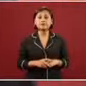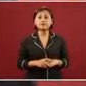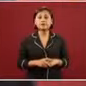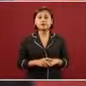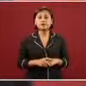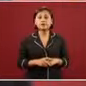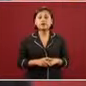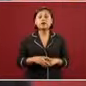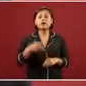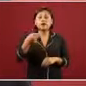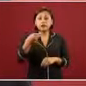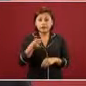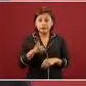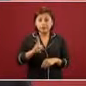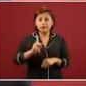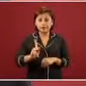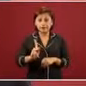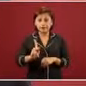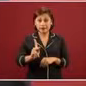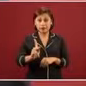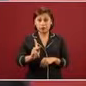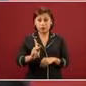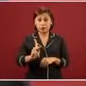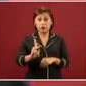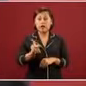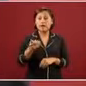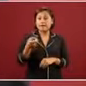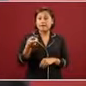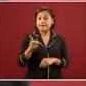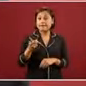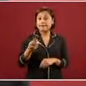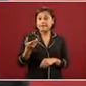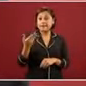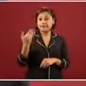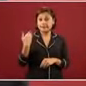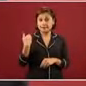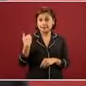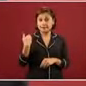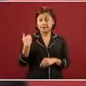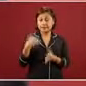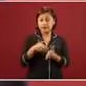trabajadores en diciembre fue de